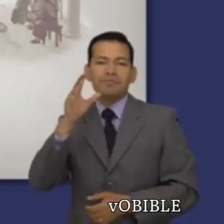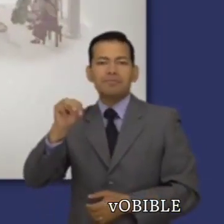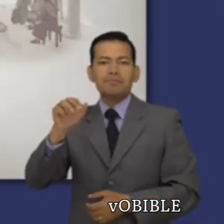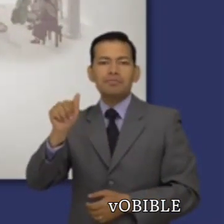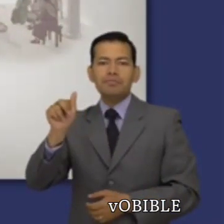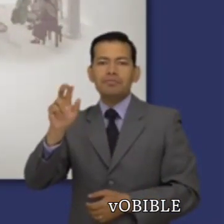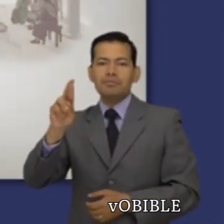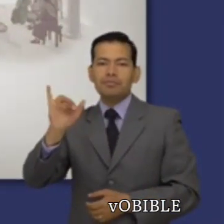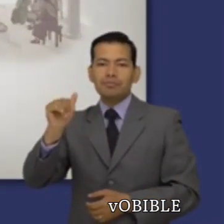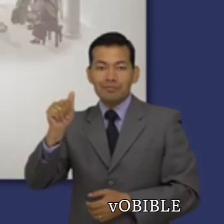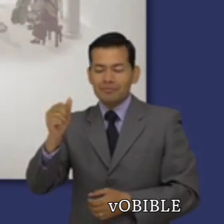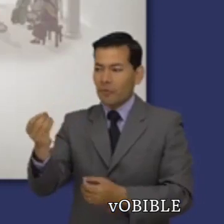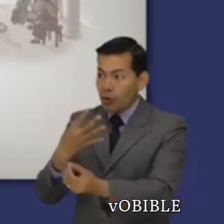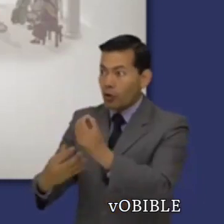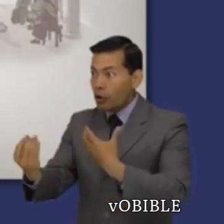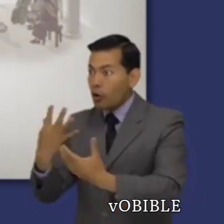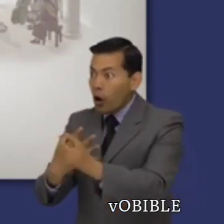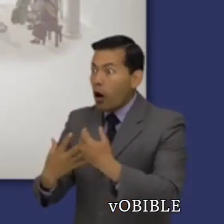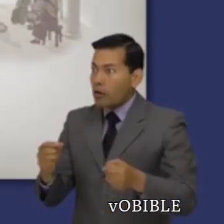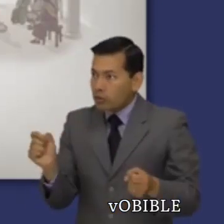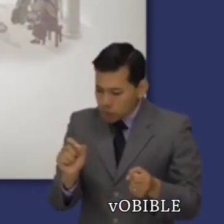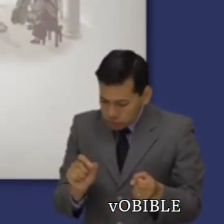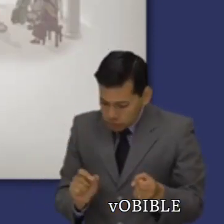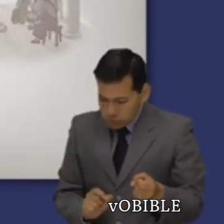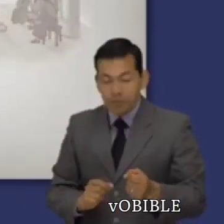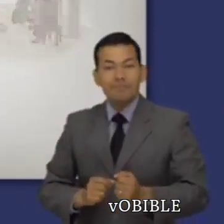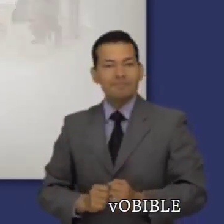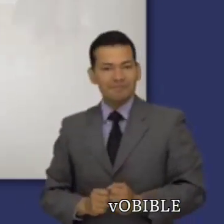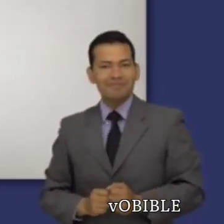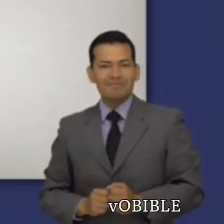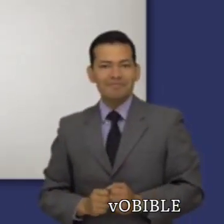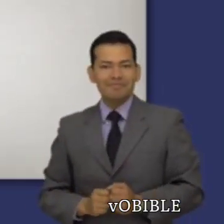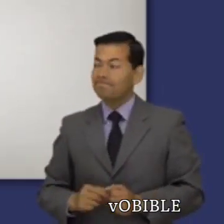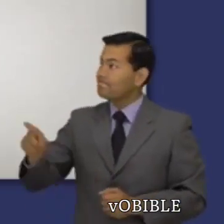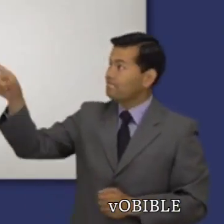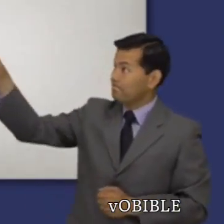Puede que obtuviera la información de María, la madre de Jesús.